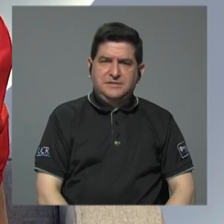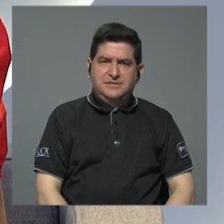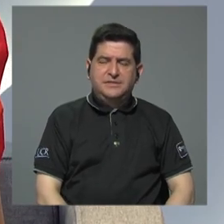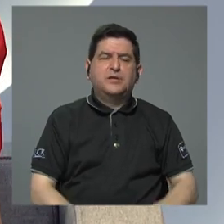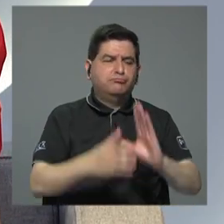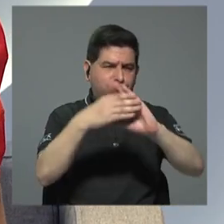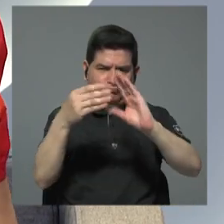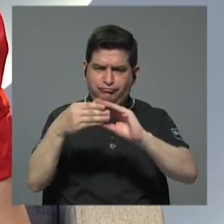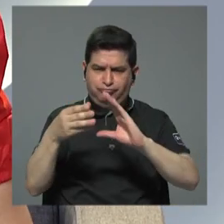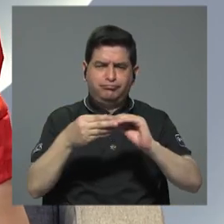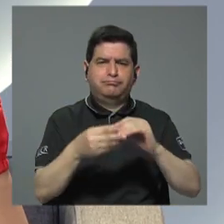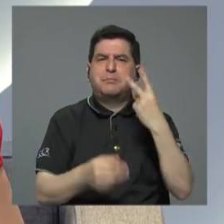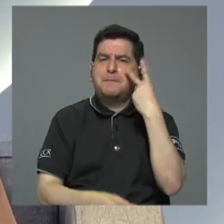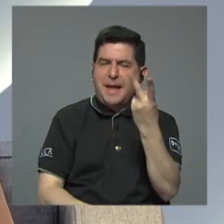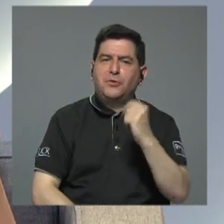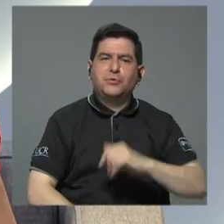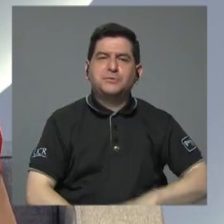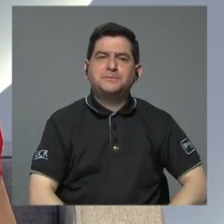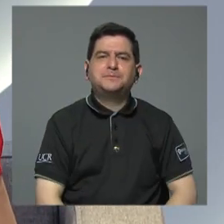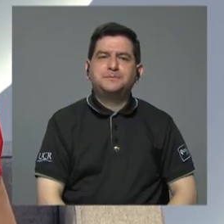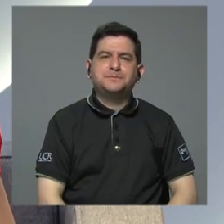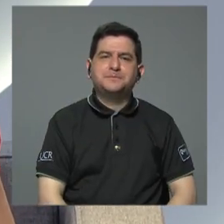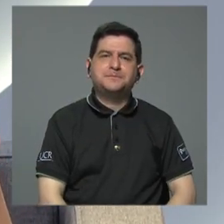estos comentarios. Vamos a verlos.